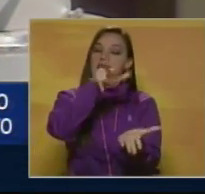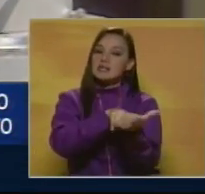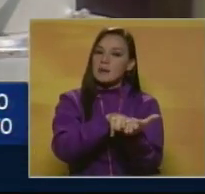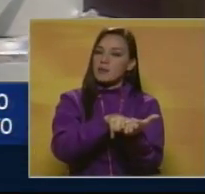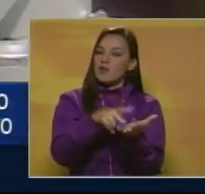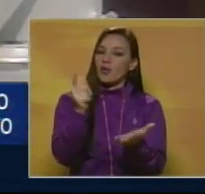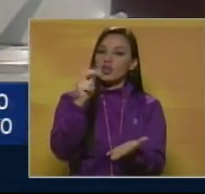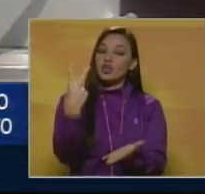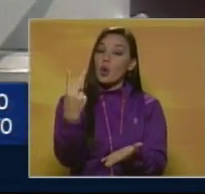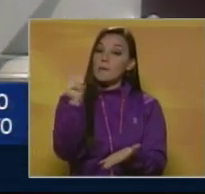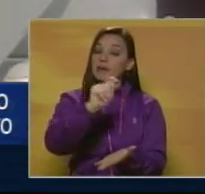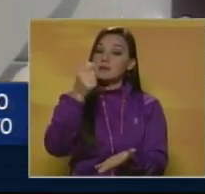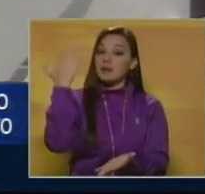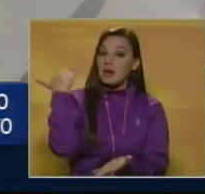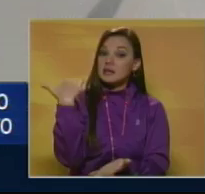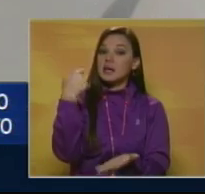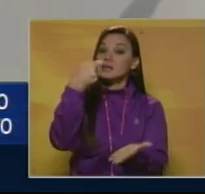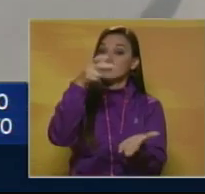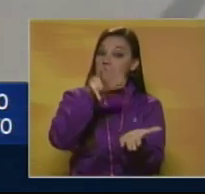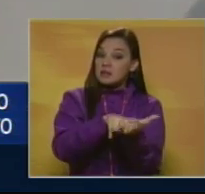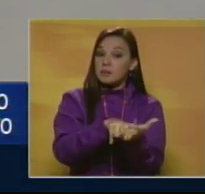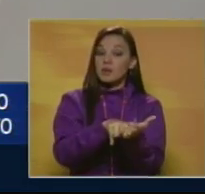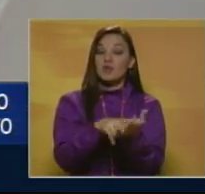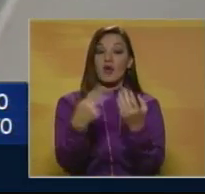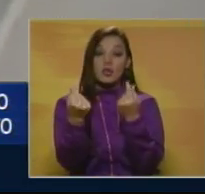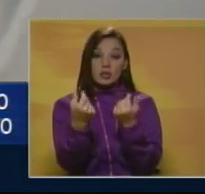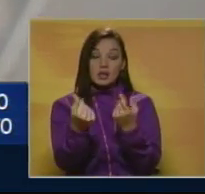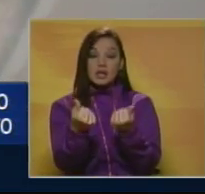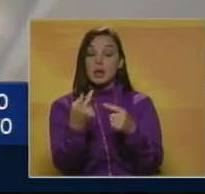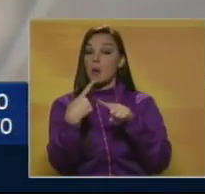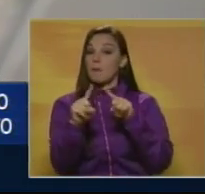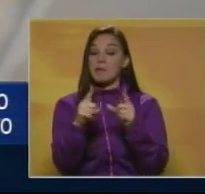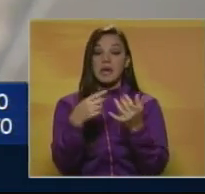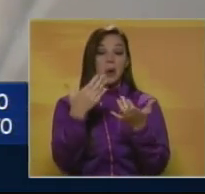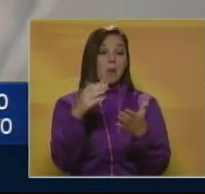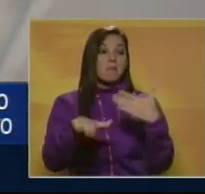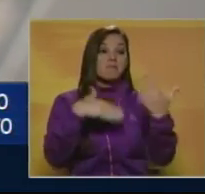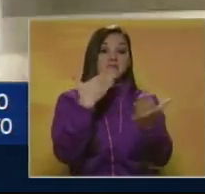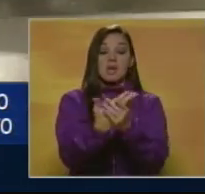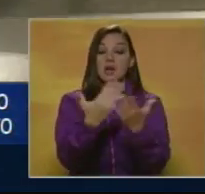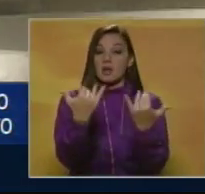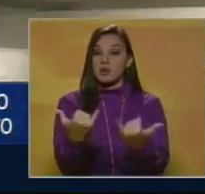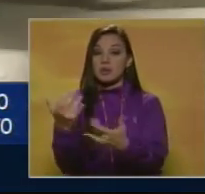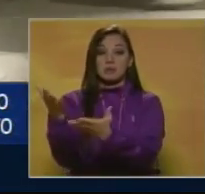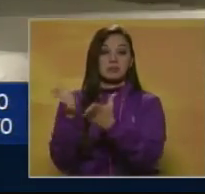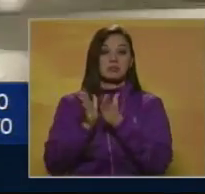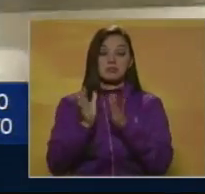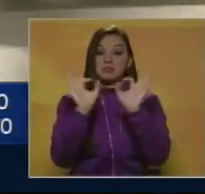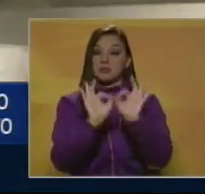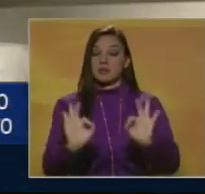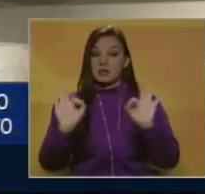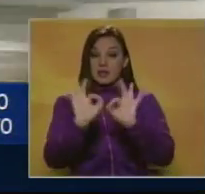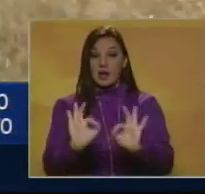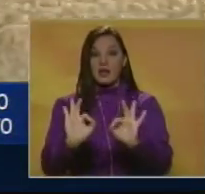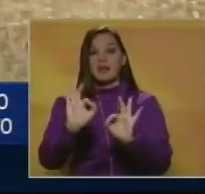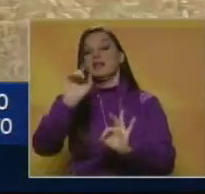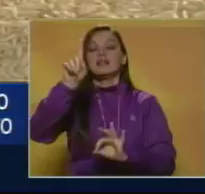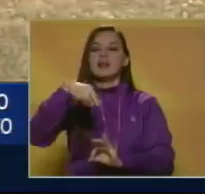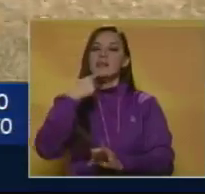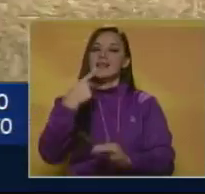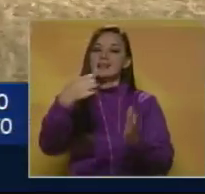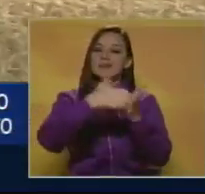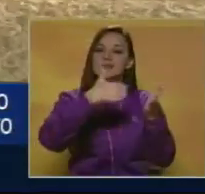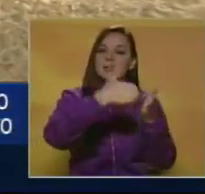2 meses en una resolución ministerial y hasta la fecha no han recibido nada. Aseguran además que esta situación ha provocado la escasez de